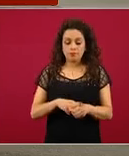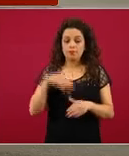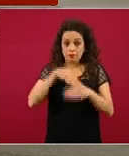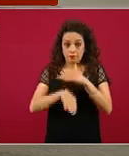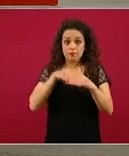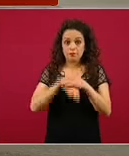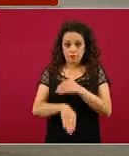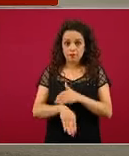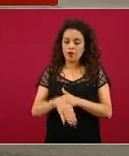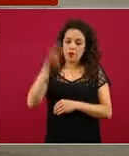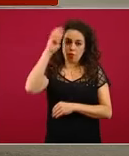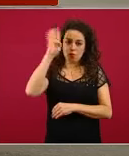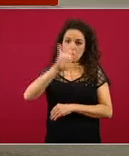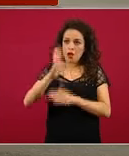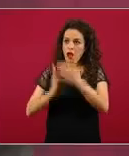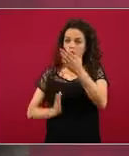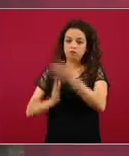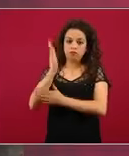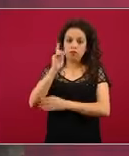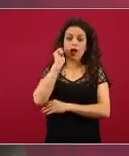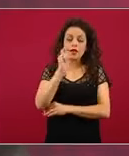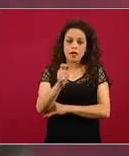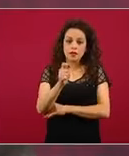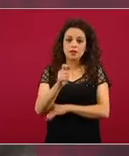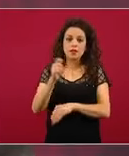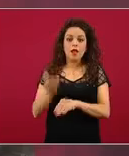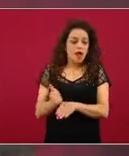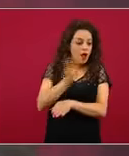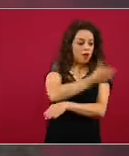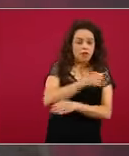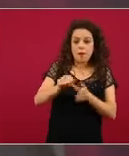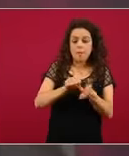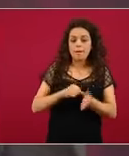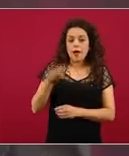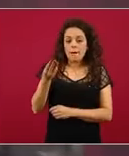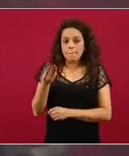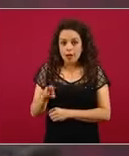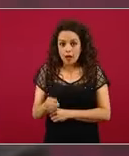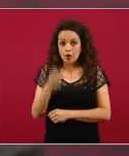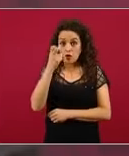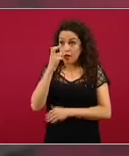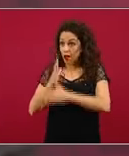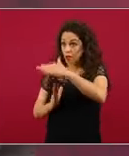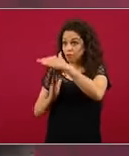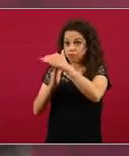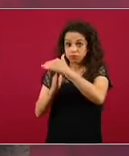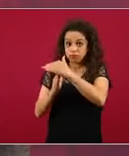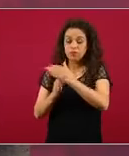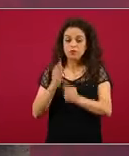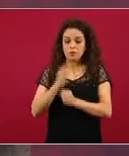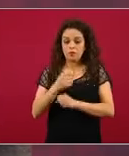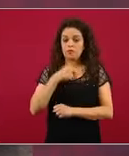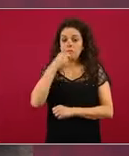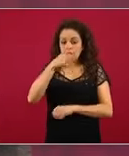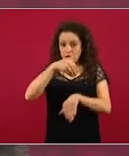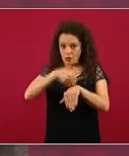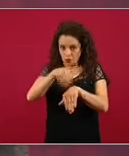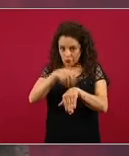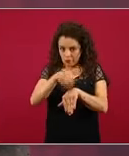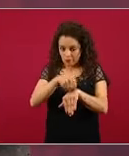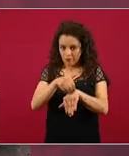lo que teníamos en el punto máximo de mayo. Cuando llegamos al punto máximo de mayo, voy a dar números gruesos, llegamos a